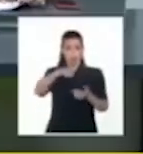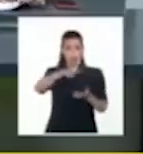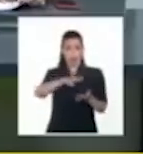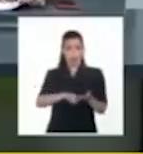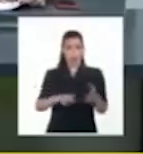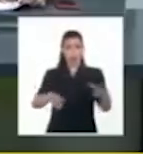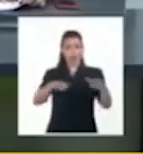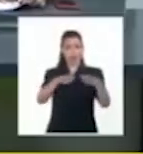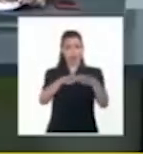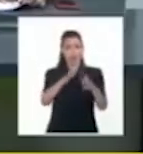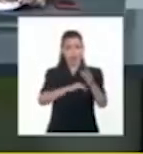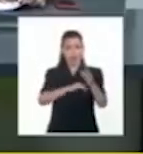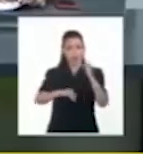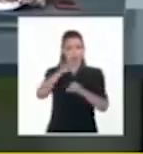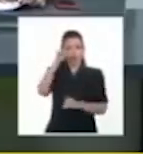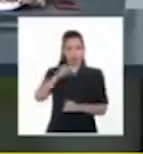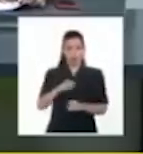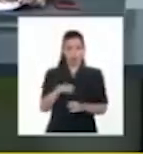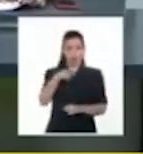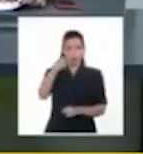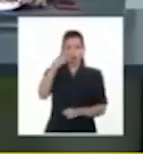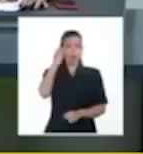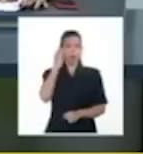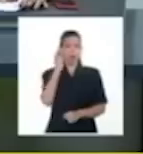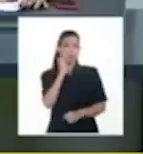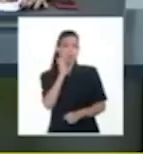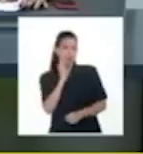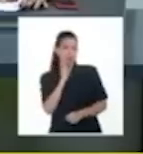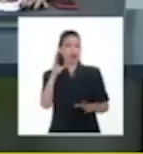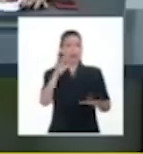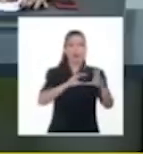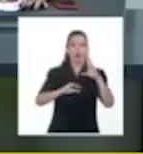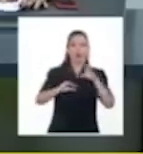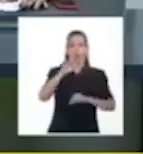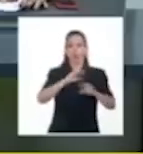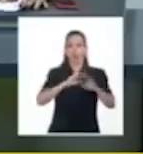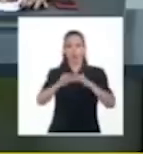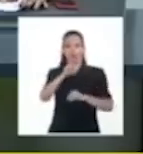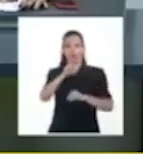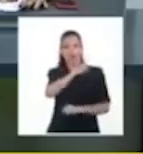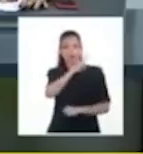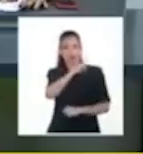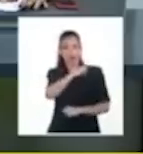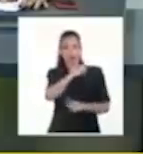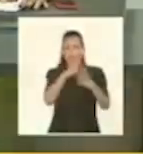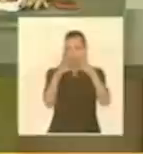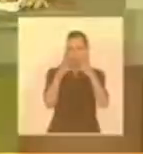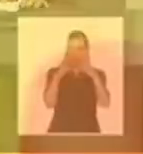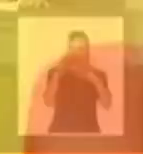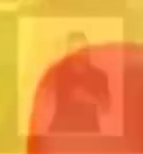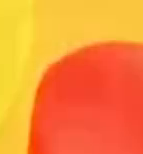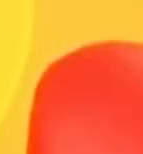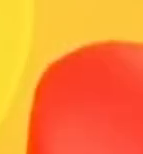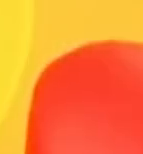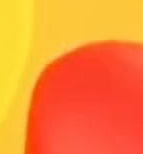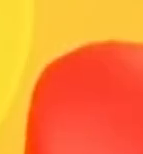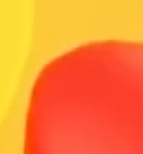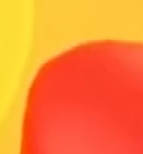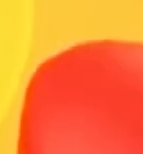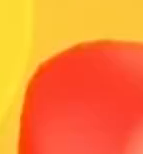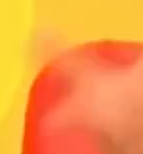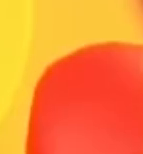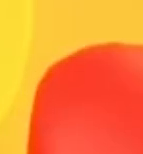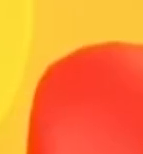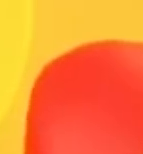dejaron? Rusia de la mano con la isla. A mí me da la impresión, caballero, me